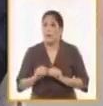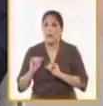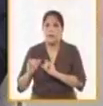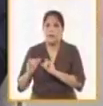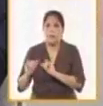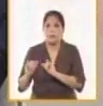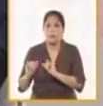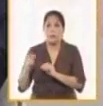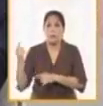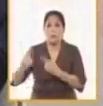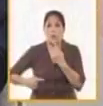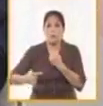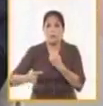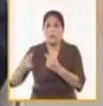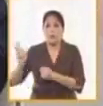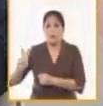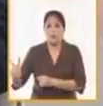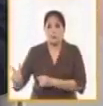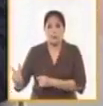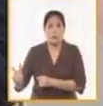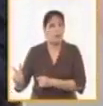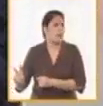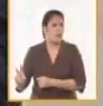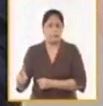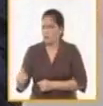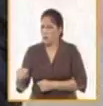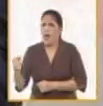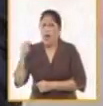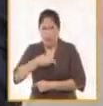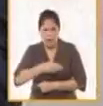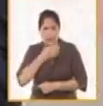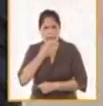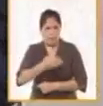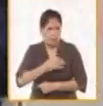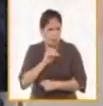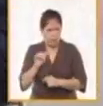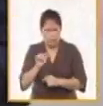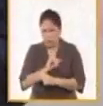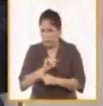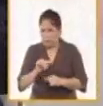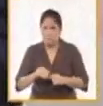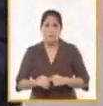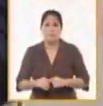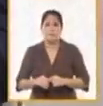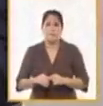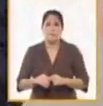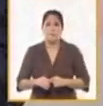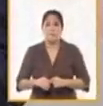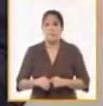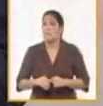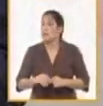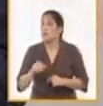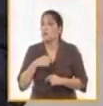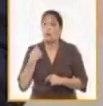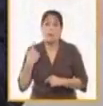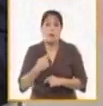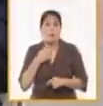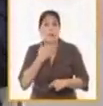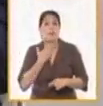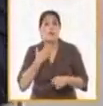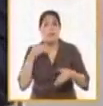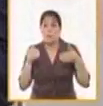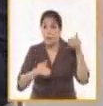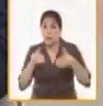que la oposición venezolana no tuvo espacio, no tuvo lugar ni nada por el estilo. Ahí todo el que quería participar